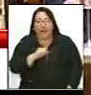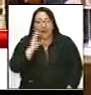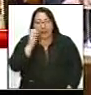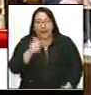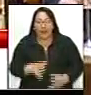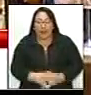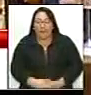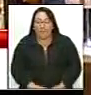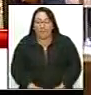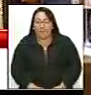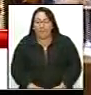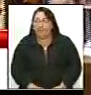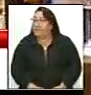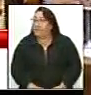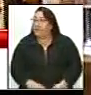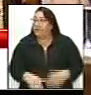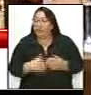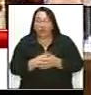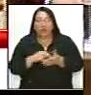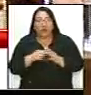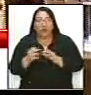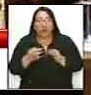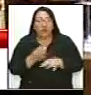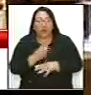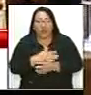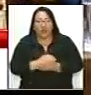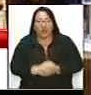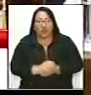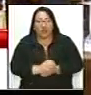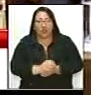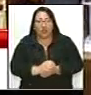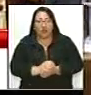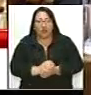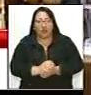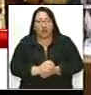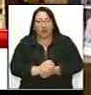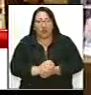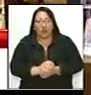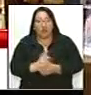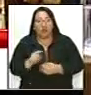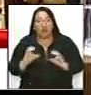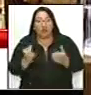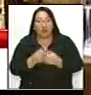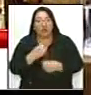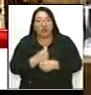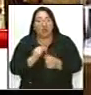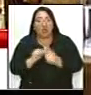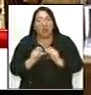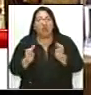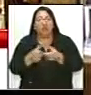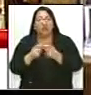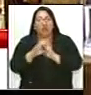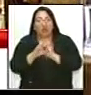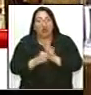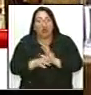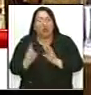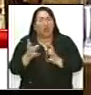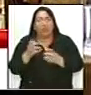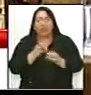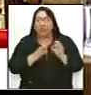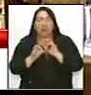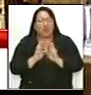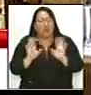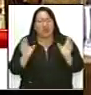equivoco. De octubre, perdón. Entonces, sí, este Congreso también ha estado trabajando en la Comisión de Constitución. No quiero justificar